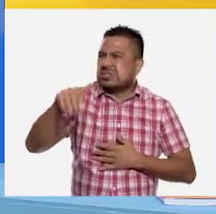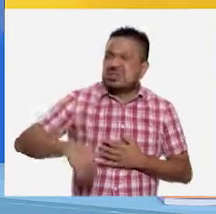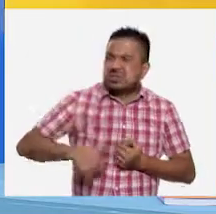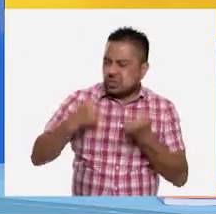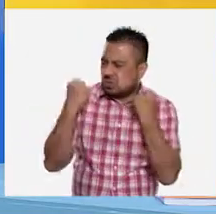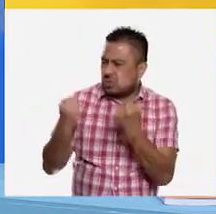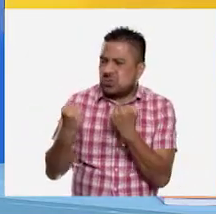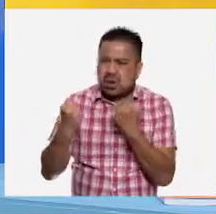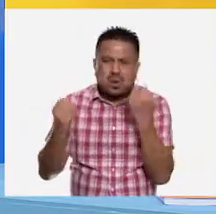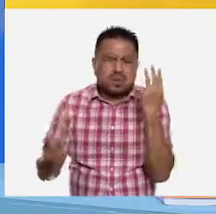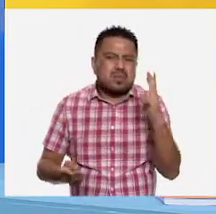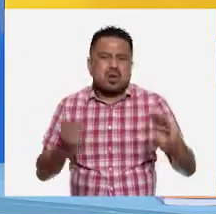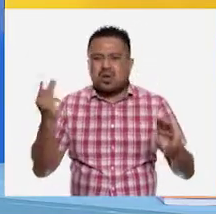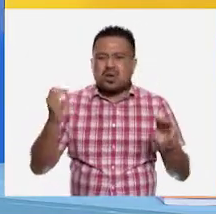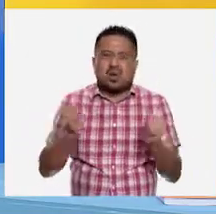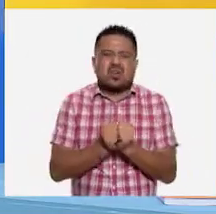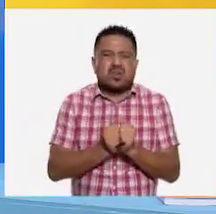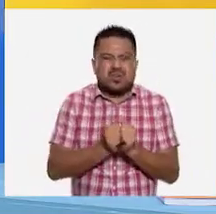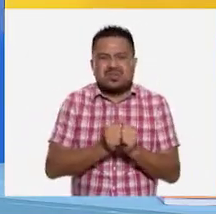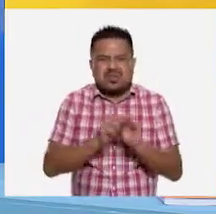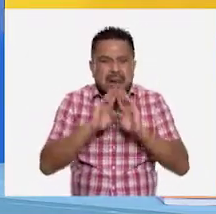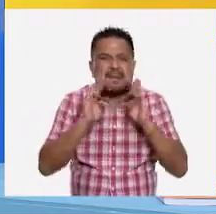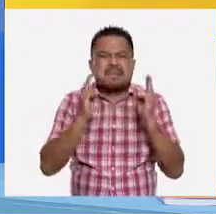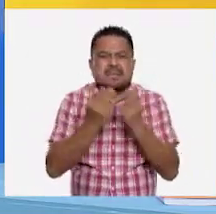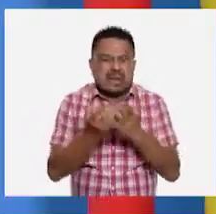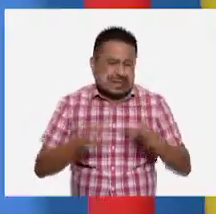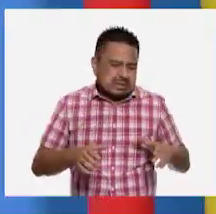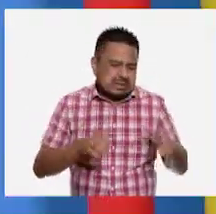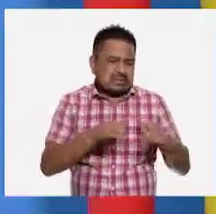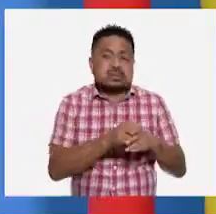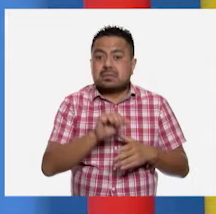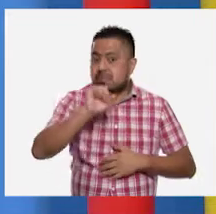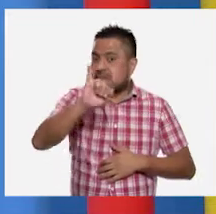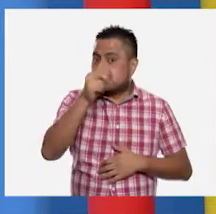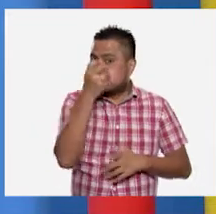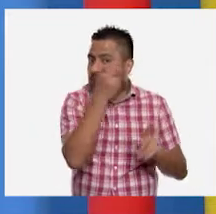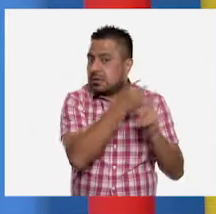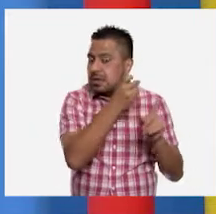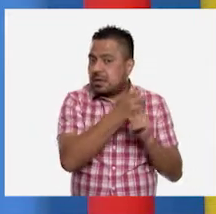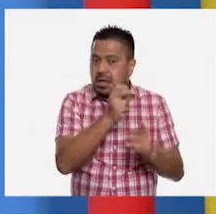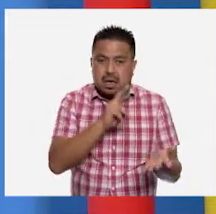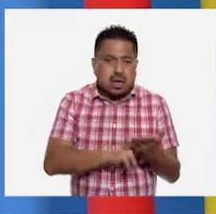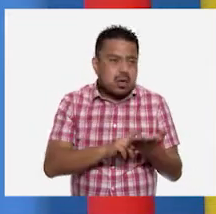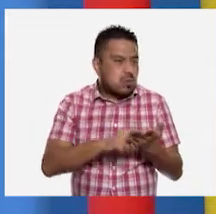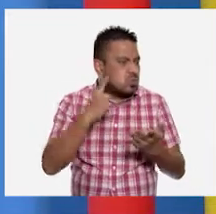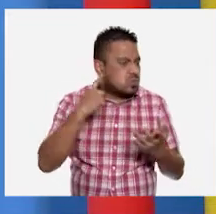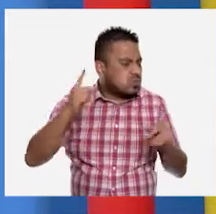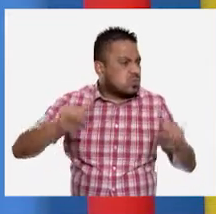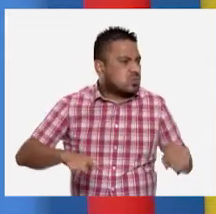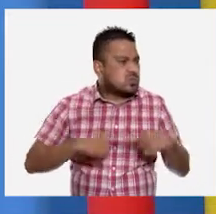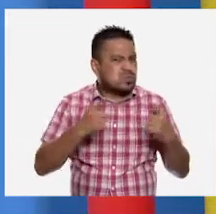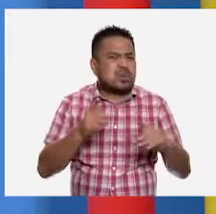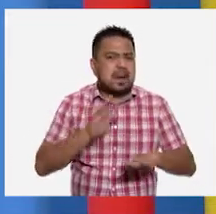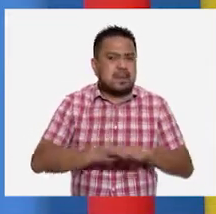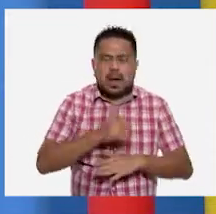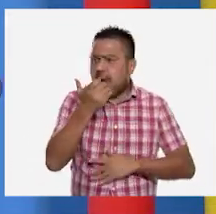del mundo de los corridos sobre narcotraficantes. Y justo esta dualidad en su música es lo que les da